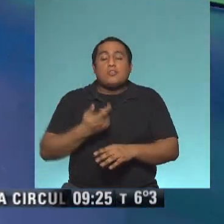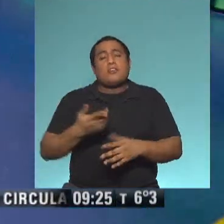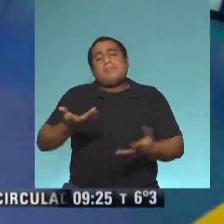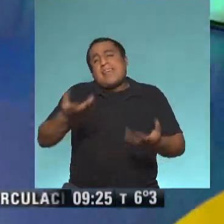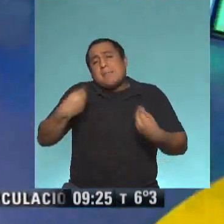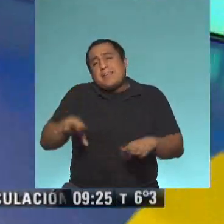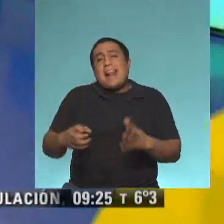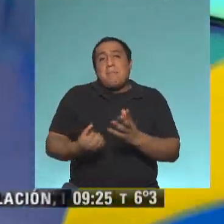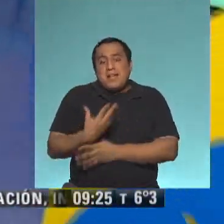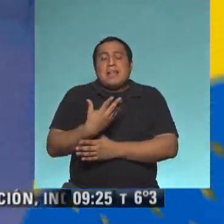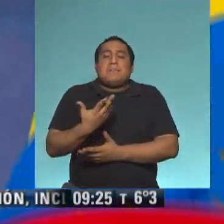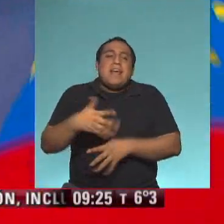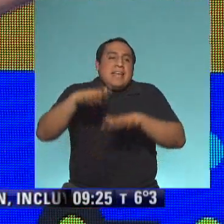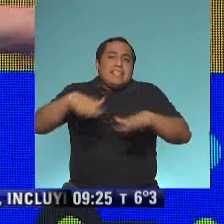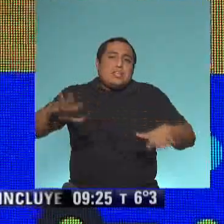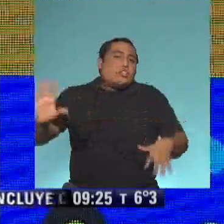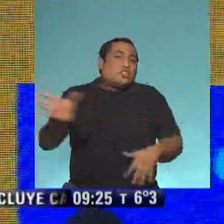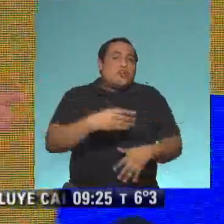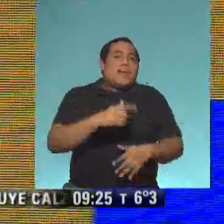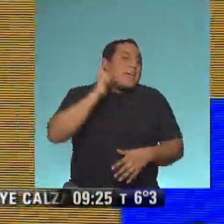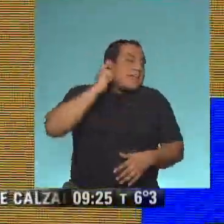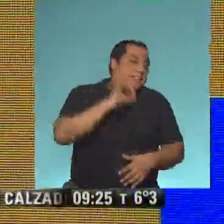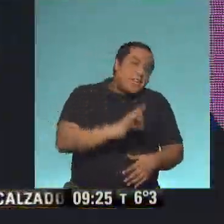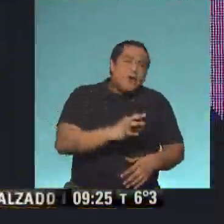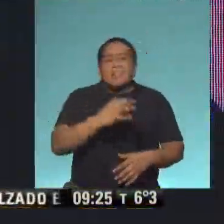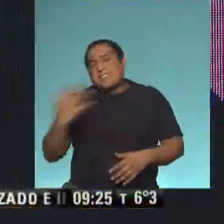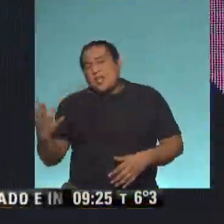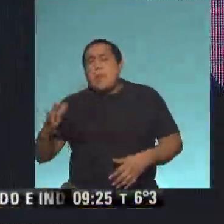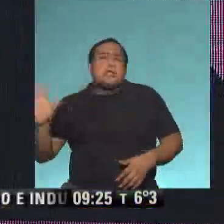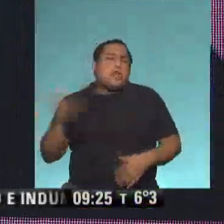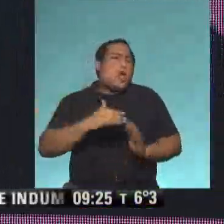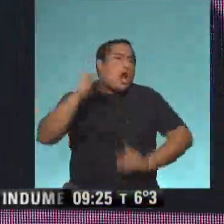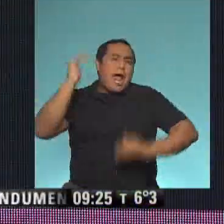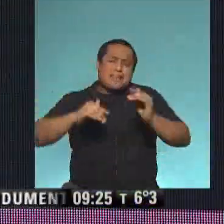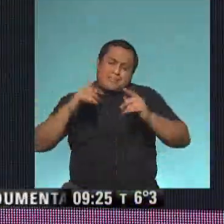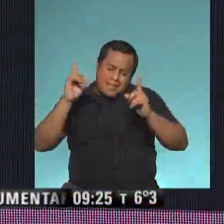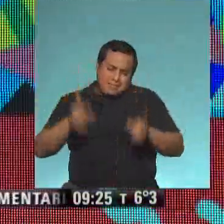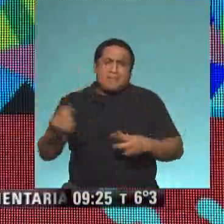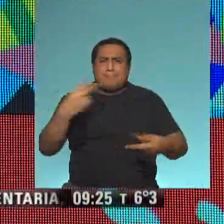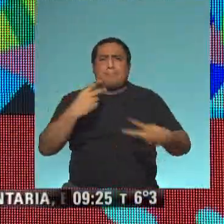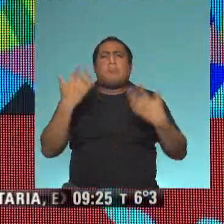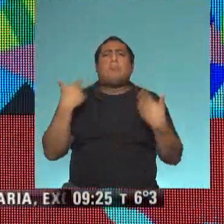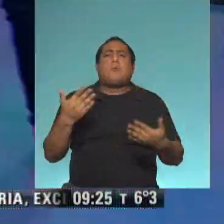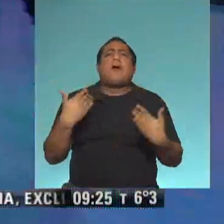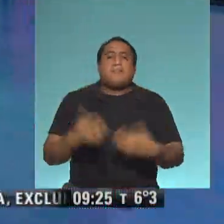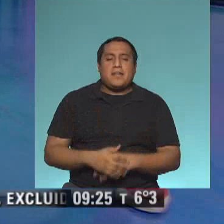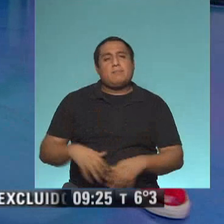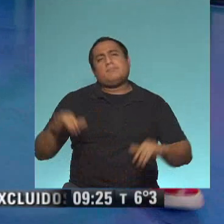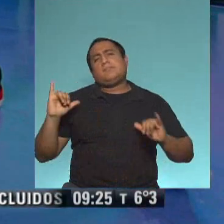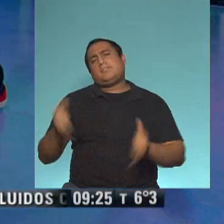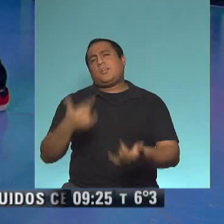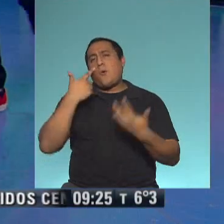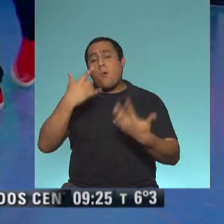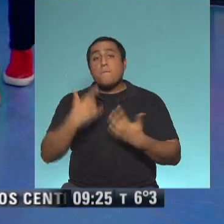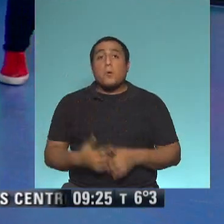la mañana para todos los chicos y chicas del país de 0 a 5, pero todos los grandotes están invitados también. Claro.